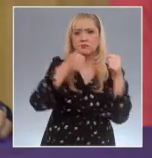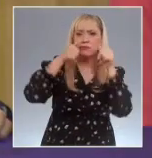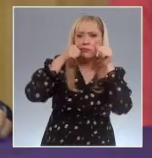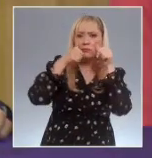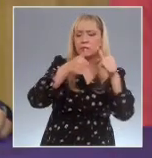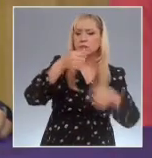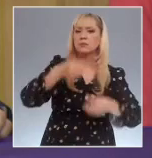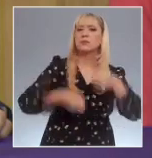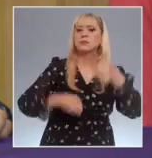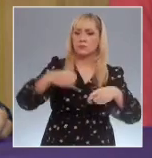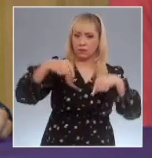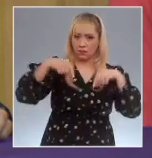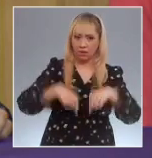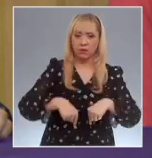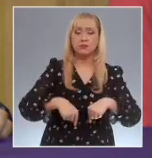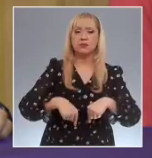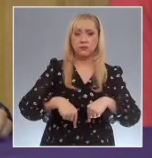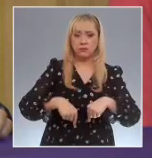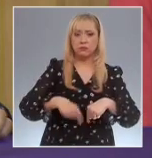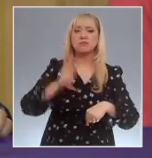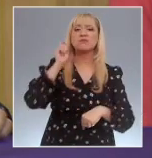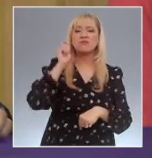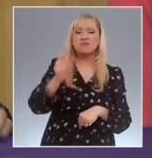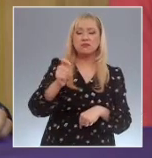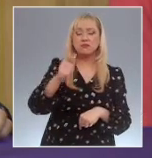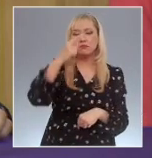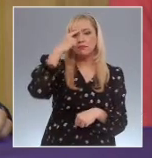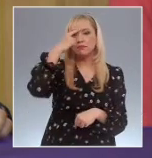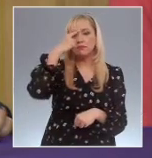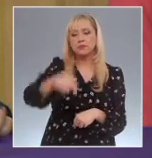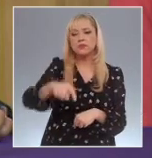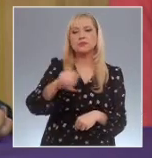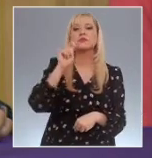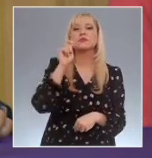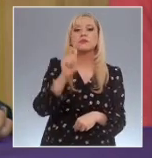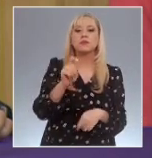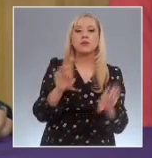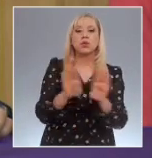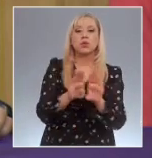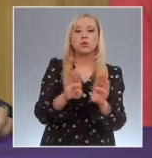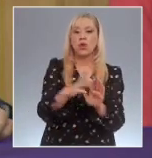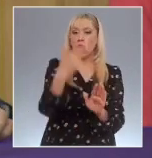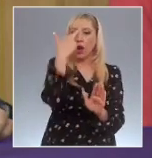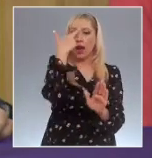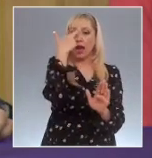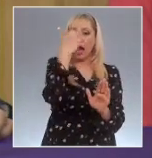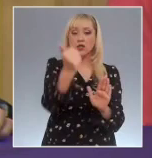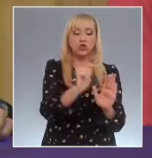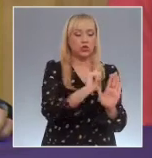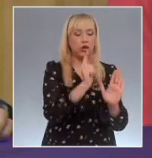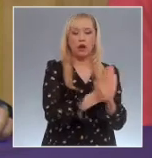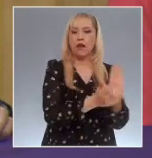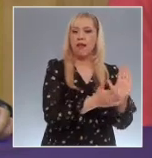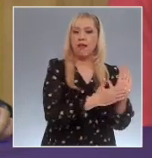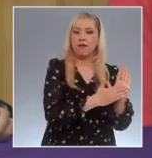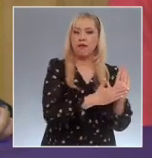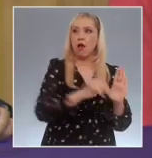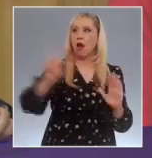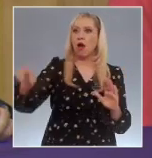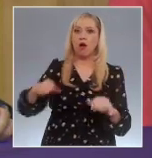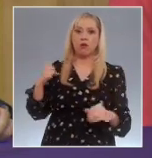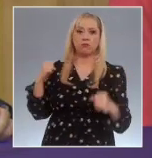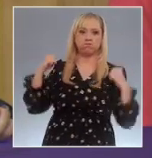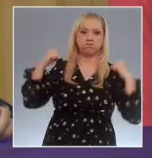Electoral responde al poder de las razones y no a la razón del poder. Razones como la paz social y la